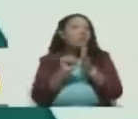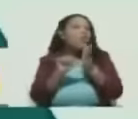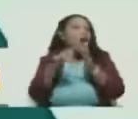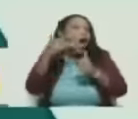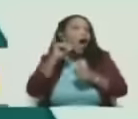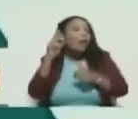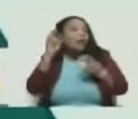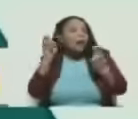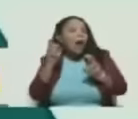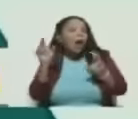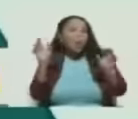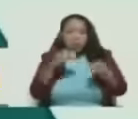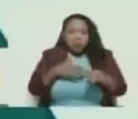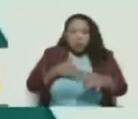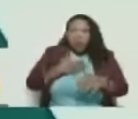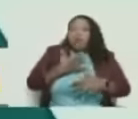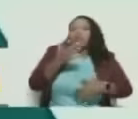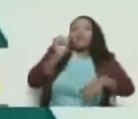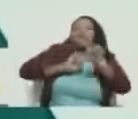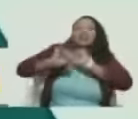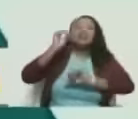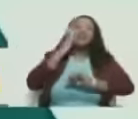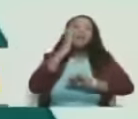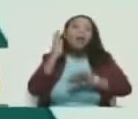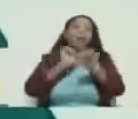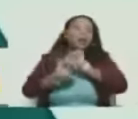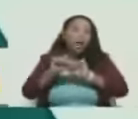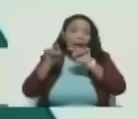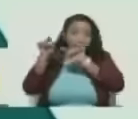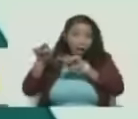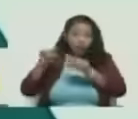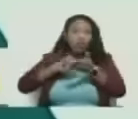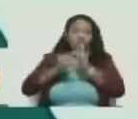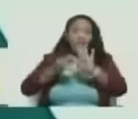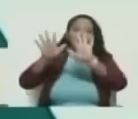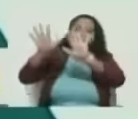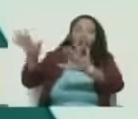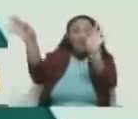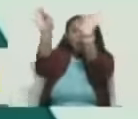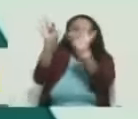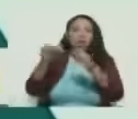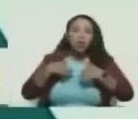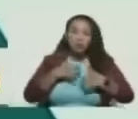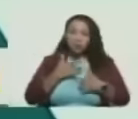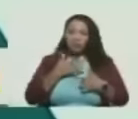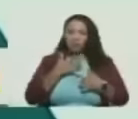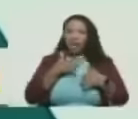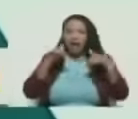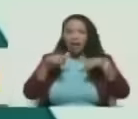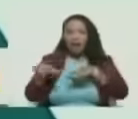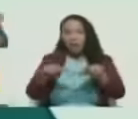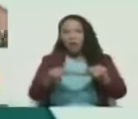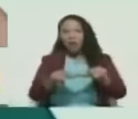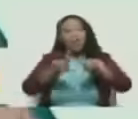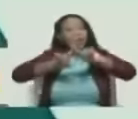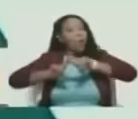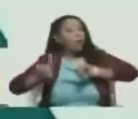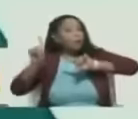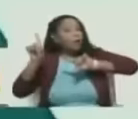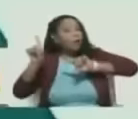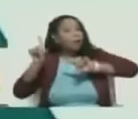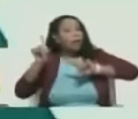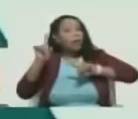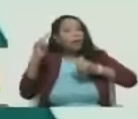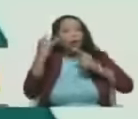es capaz de defender a su mamá cuando lo ofenden? Y esa es una de las formas de las que yo me siento en este espacio. Y la otra,